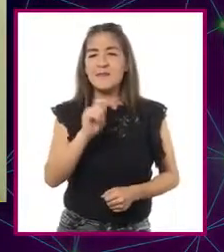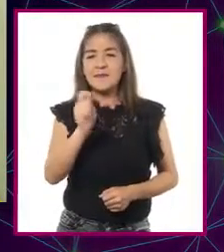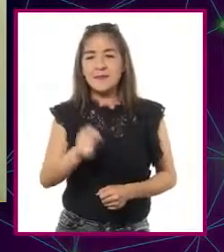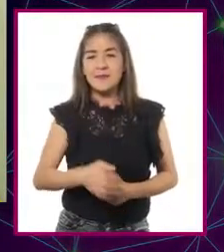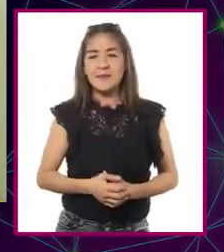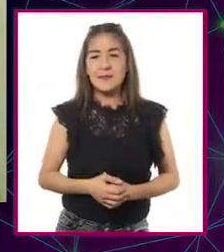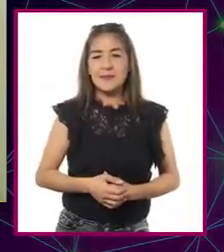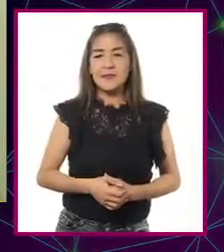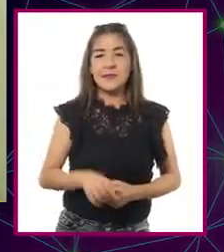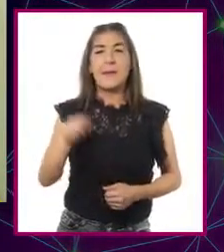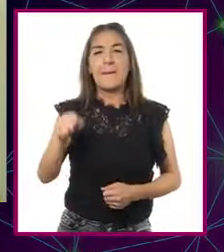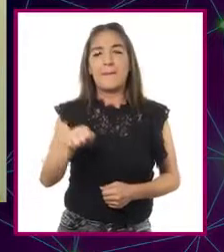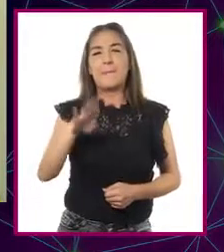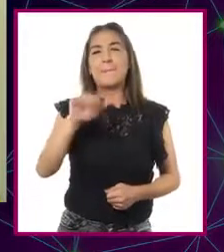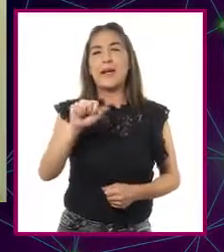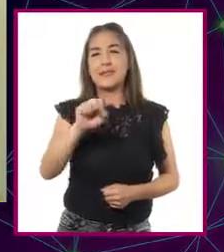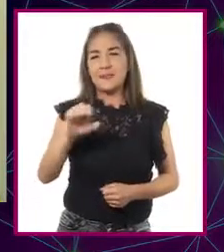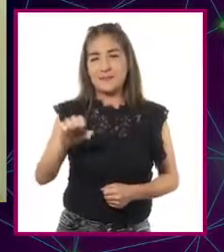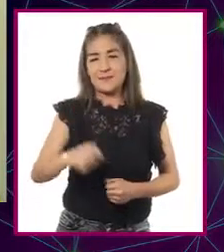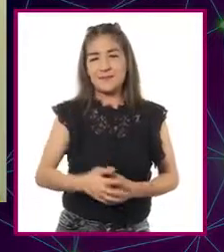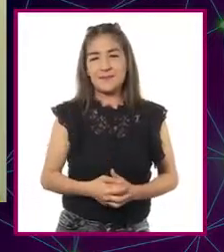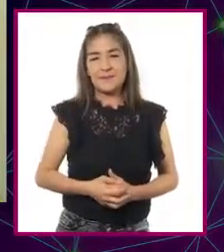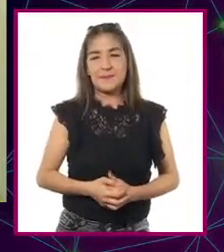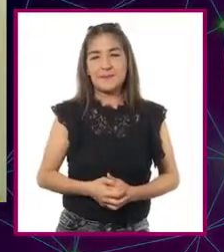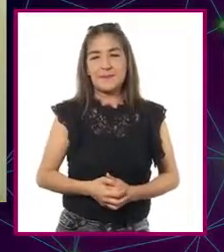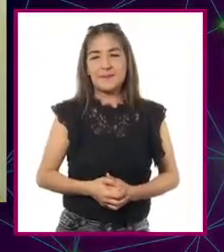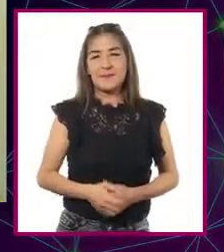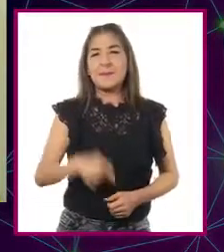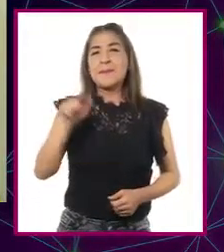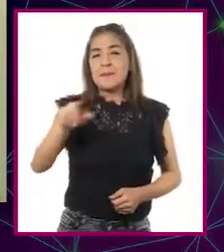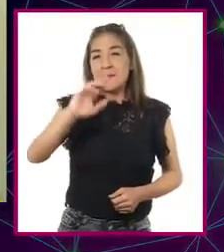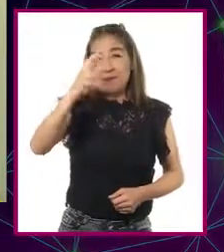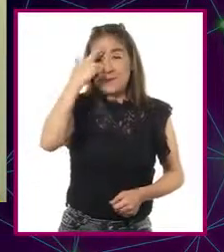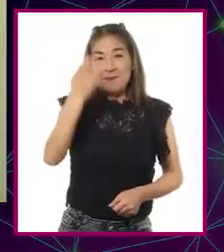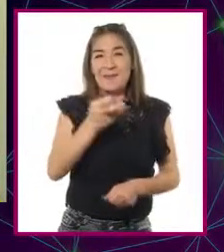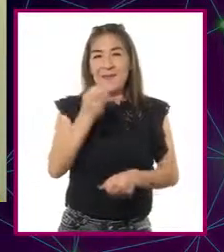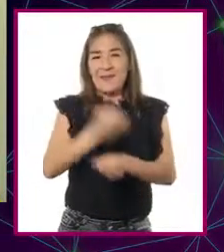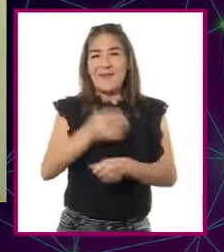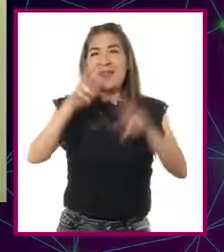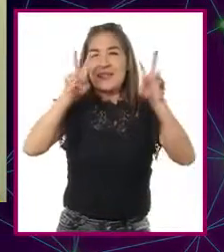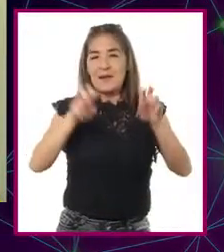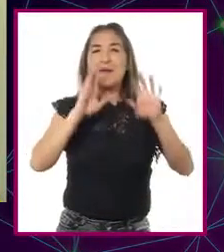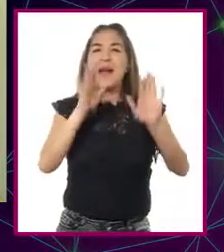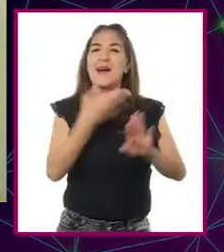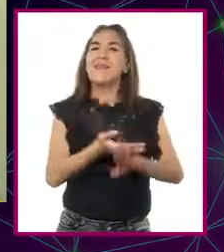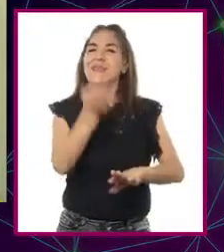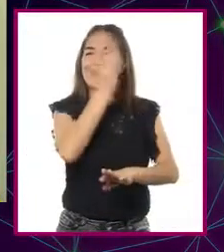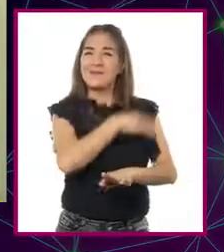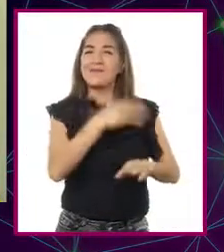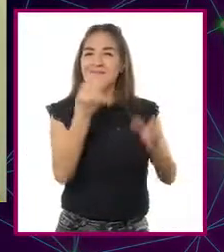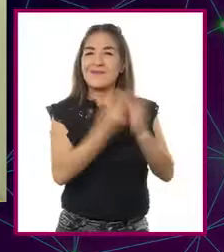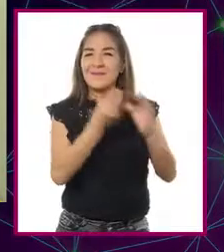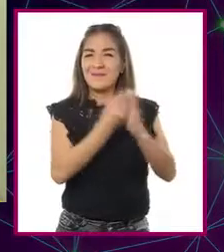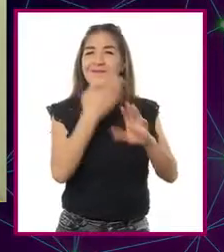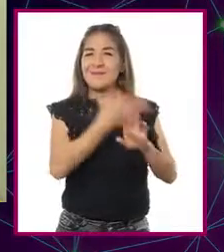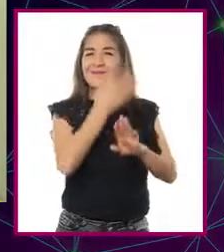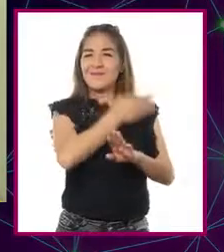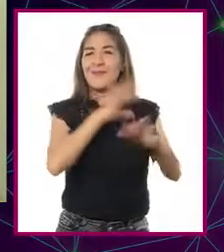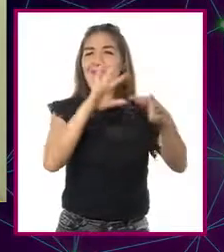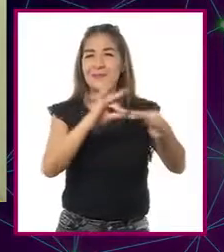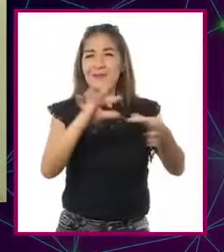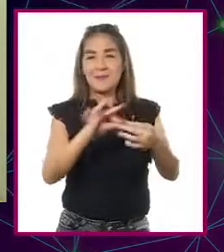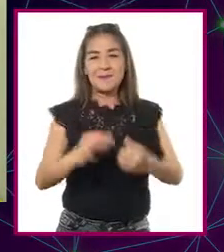que esta sustancia es una base. Recuerden que este tema de ácidos y bases ya lo tratamos en sesiones anteriores.